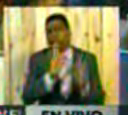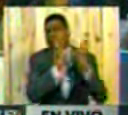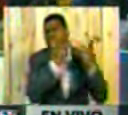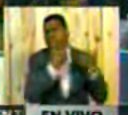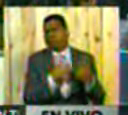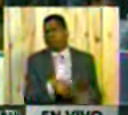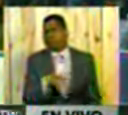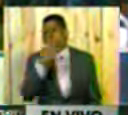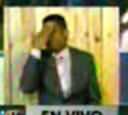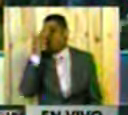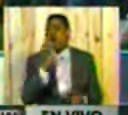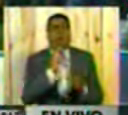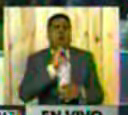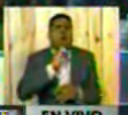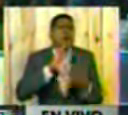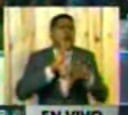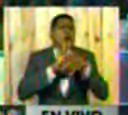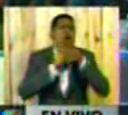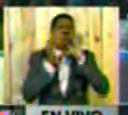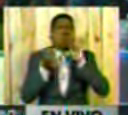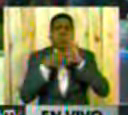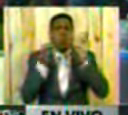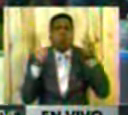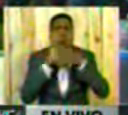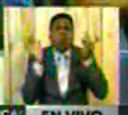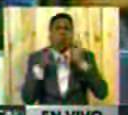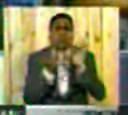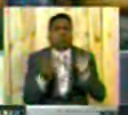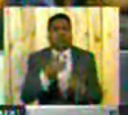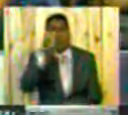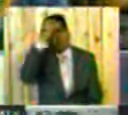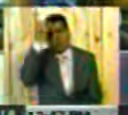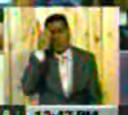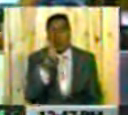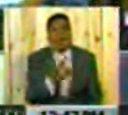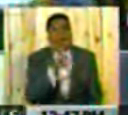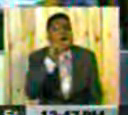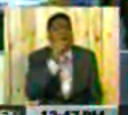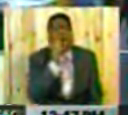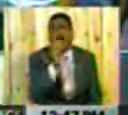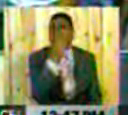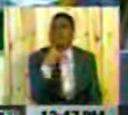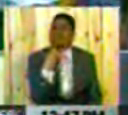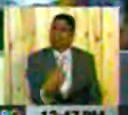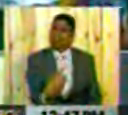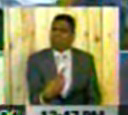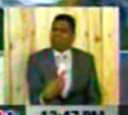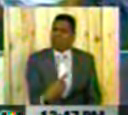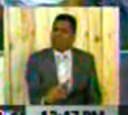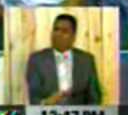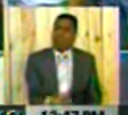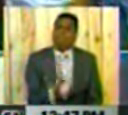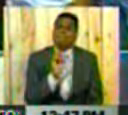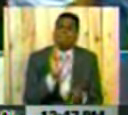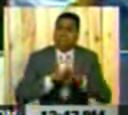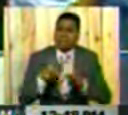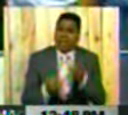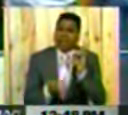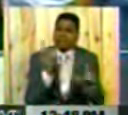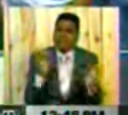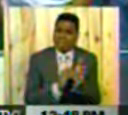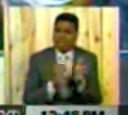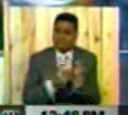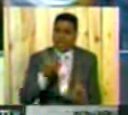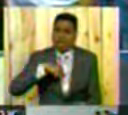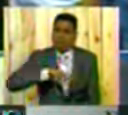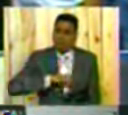lados, de esos cuentos me sé historia. Mira, Diosdado dijo tal cosa, Diosdado jamás dijo tal cosa. Sacan fuera del contexto una cosa.